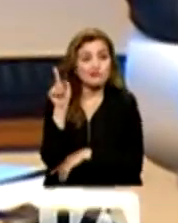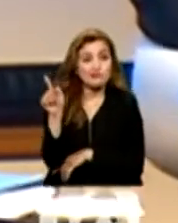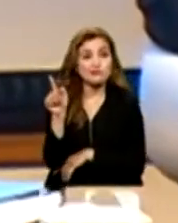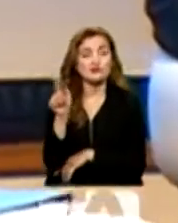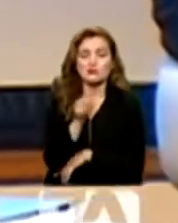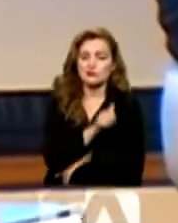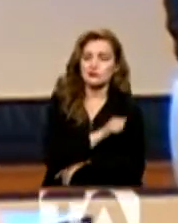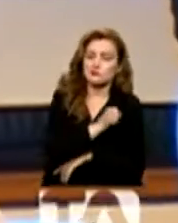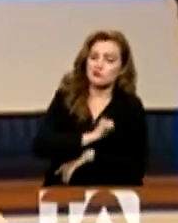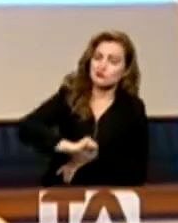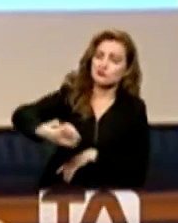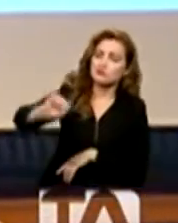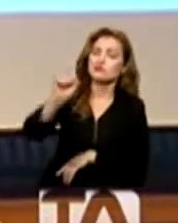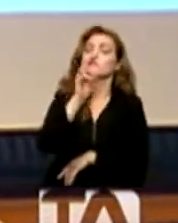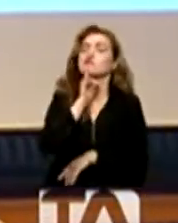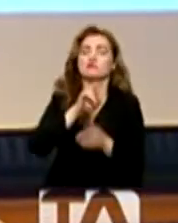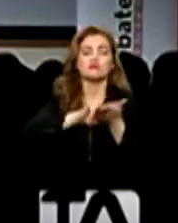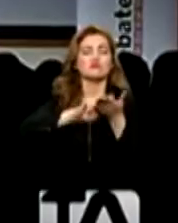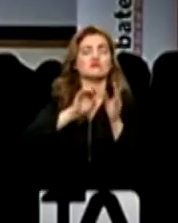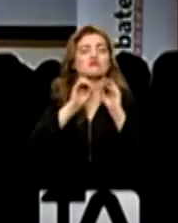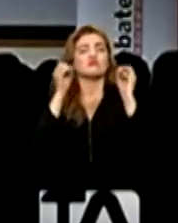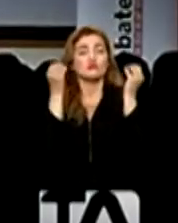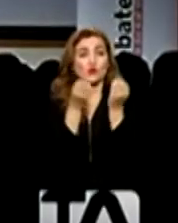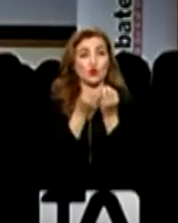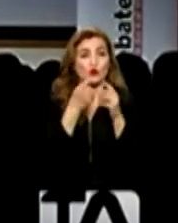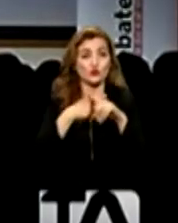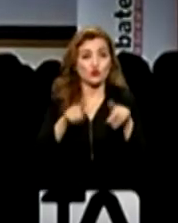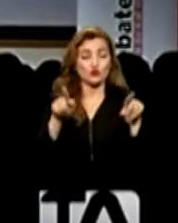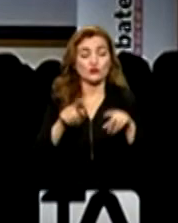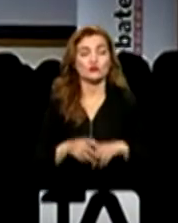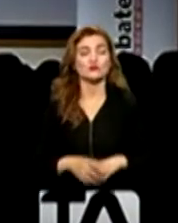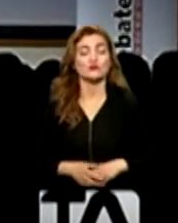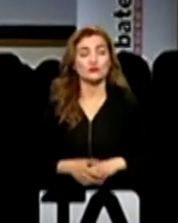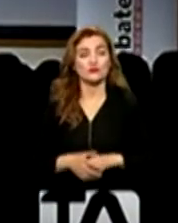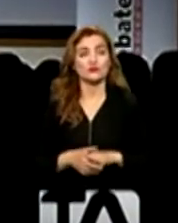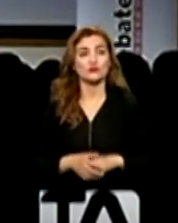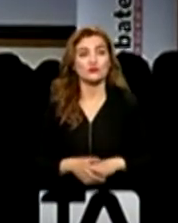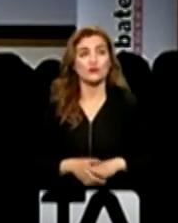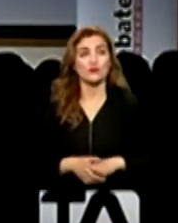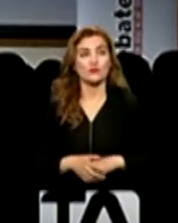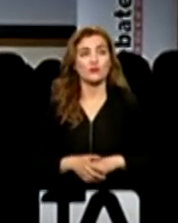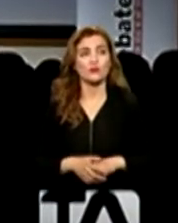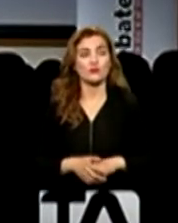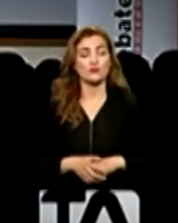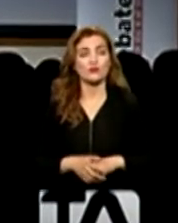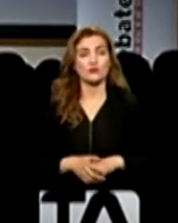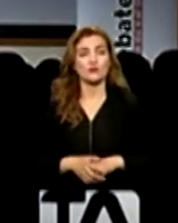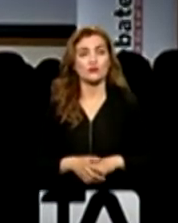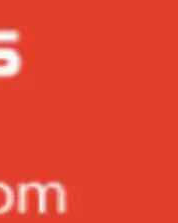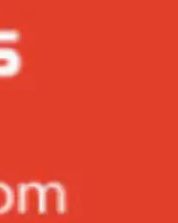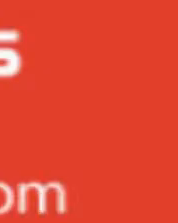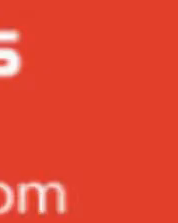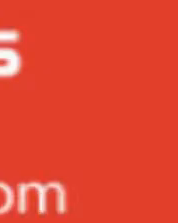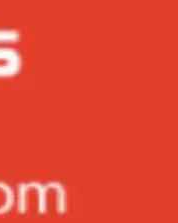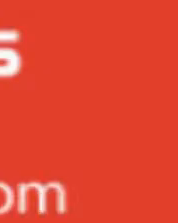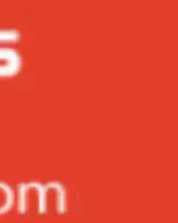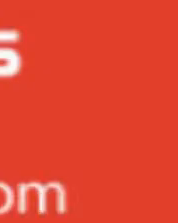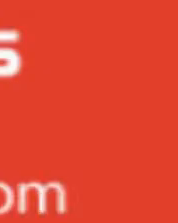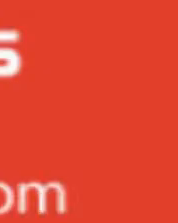acudió a Washington para mantener reuniones con organismos multilaterales. En Quito, María Gracia Costa, 24 horas.